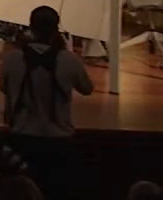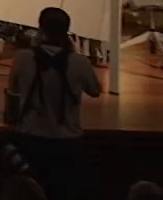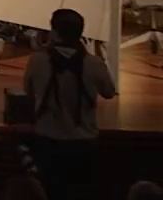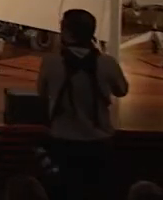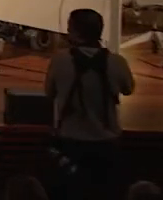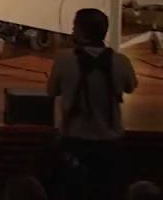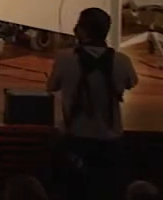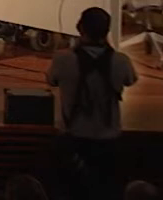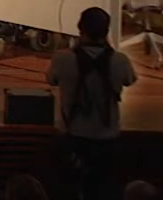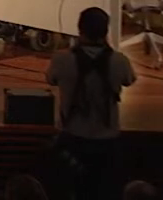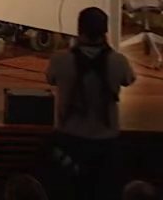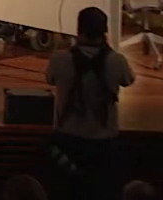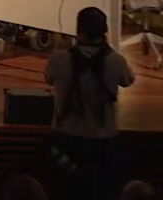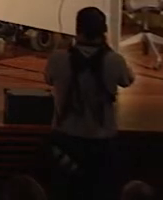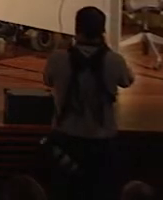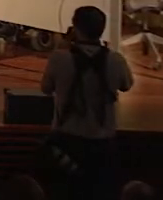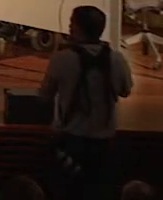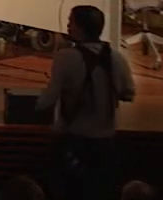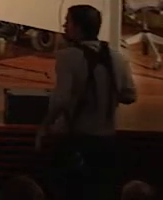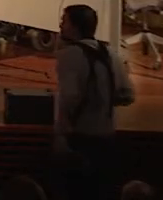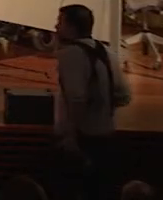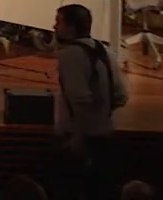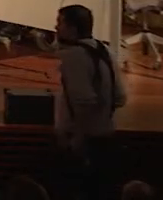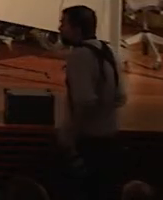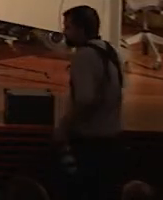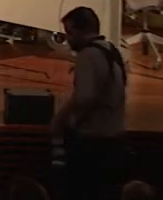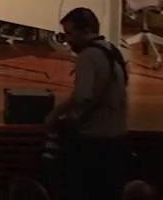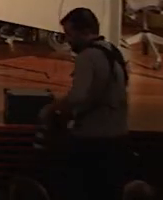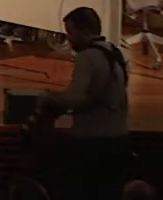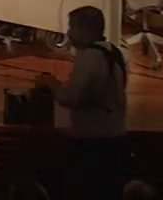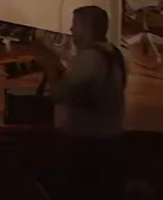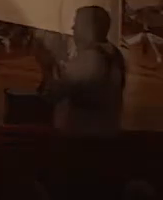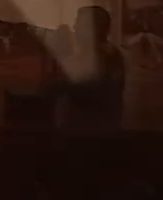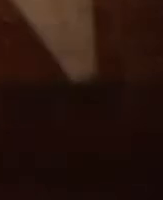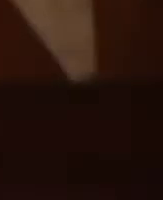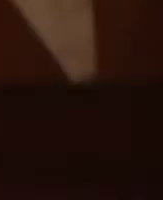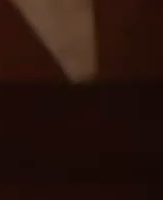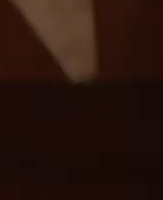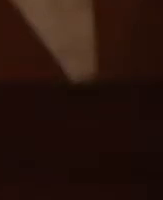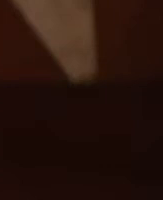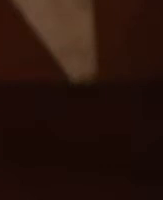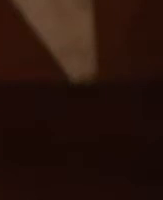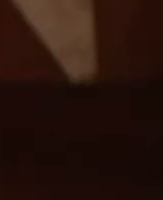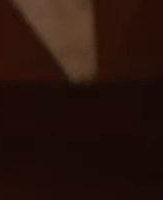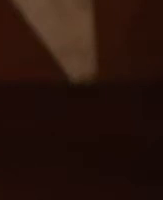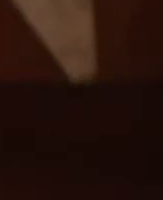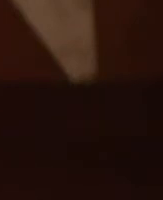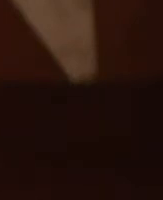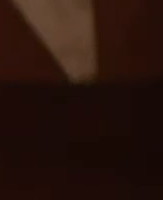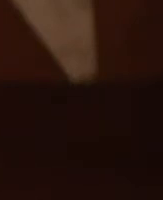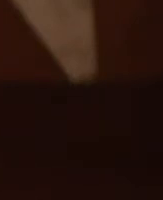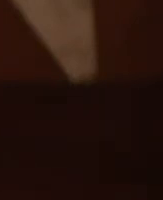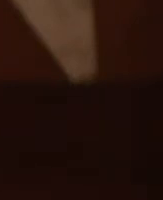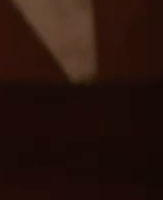Buenos días, bienvenidos, bienvenidas a este acto en el que los representantes